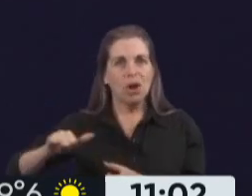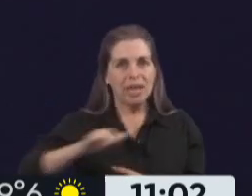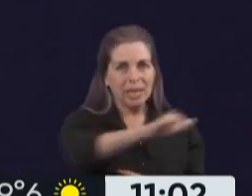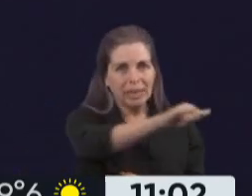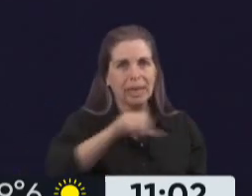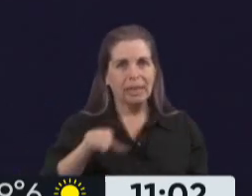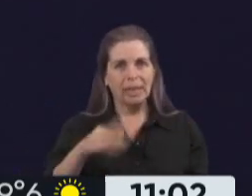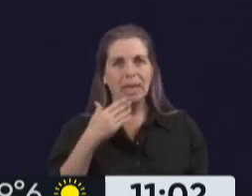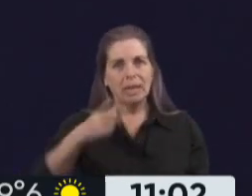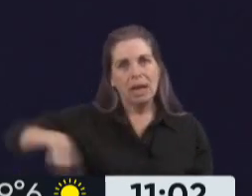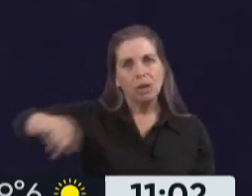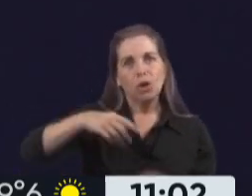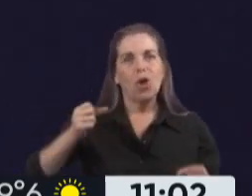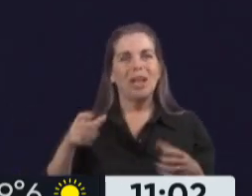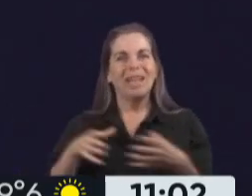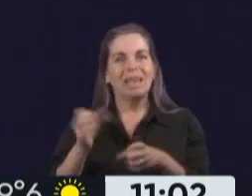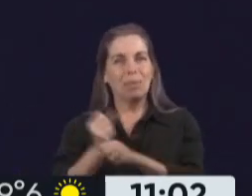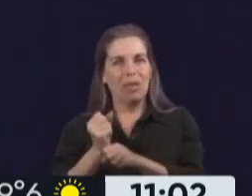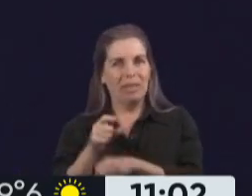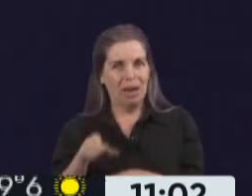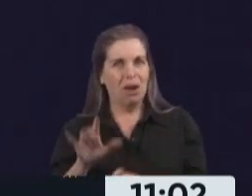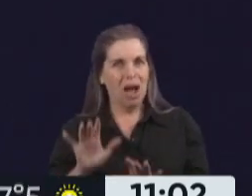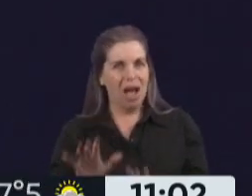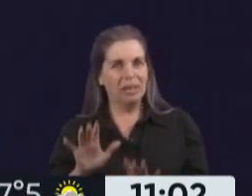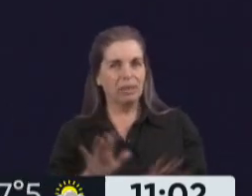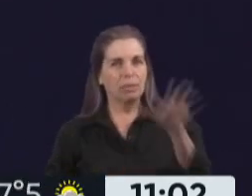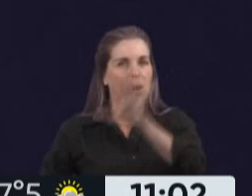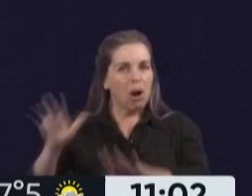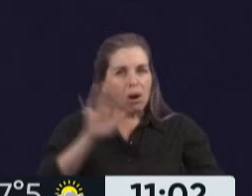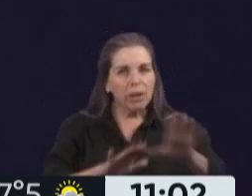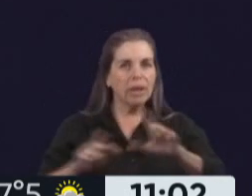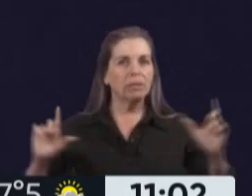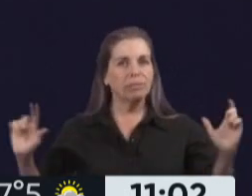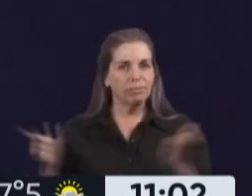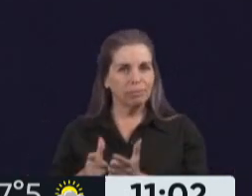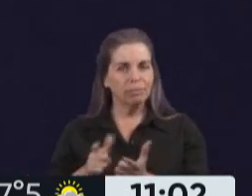posible este avance en el ordenamiento de la empresa.